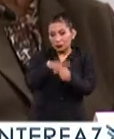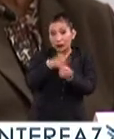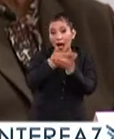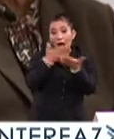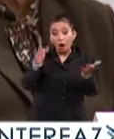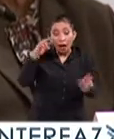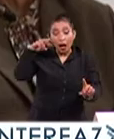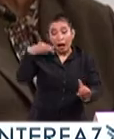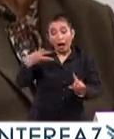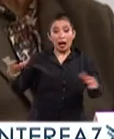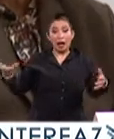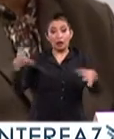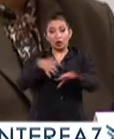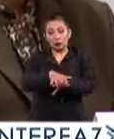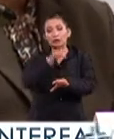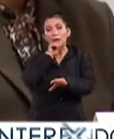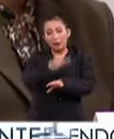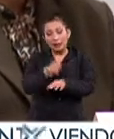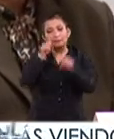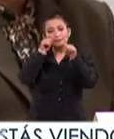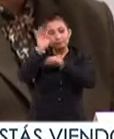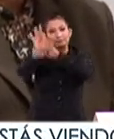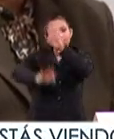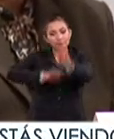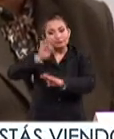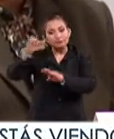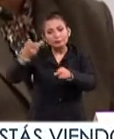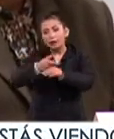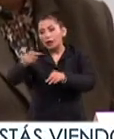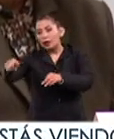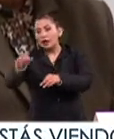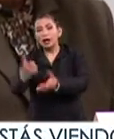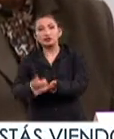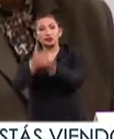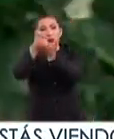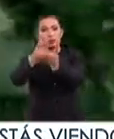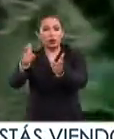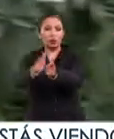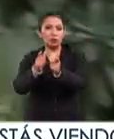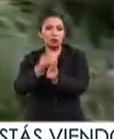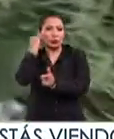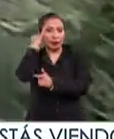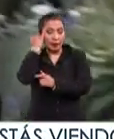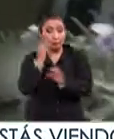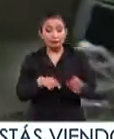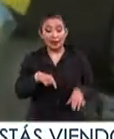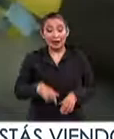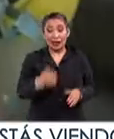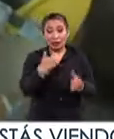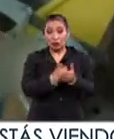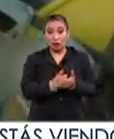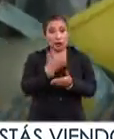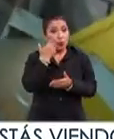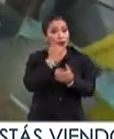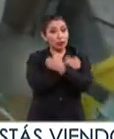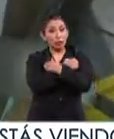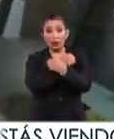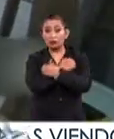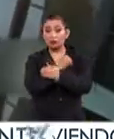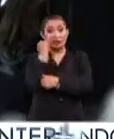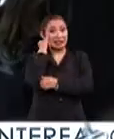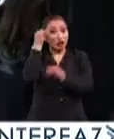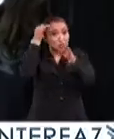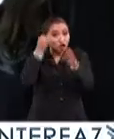y ahorita con el enfoque de inclusión pues también están dando seguimiento a esta población. En la capital del país no se brinda educación